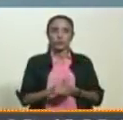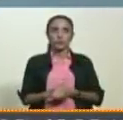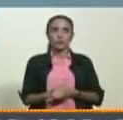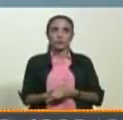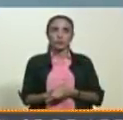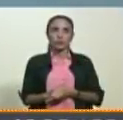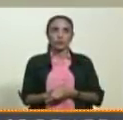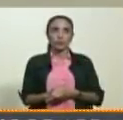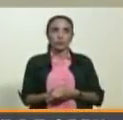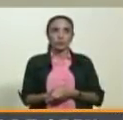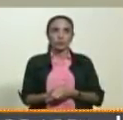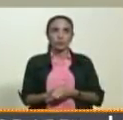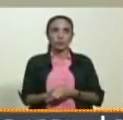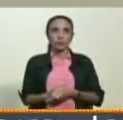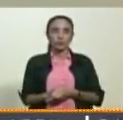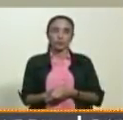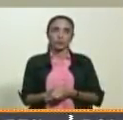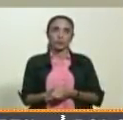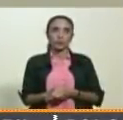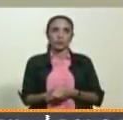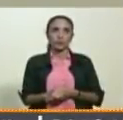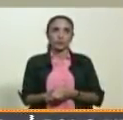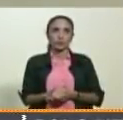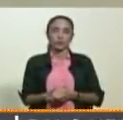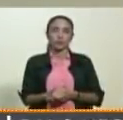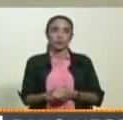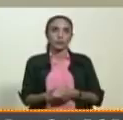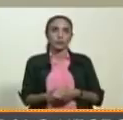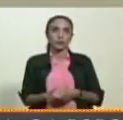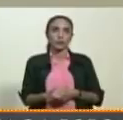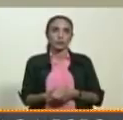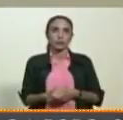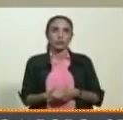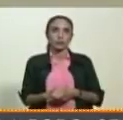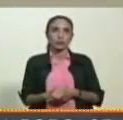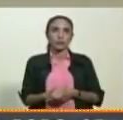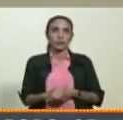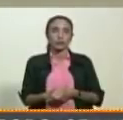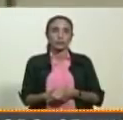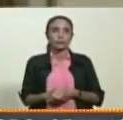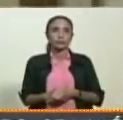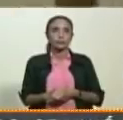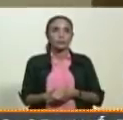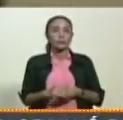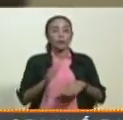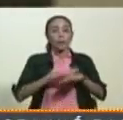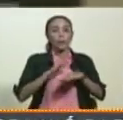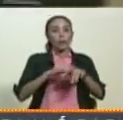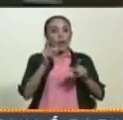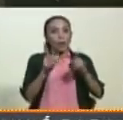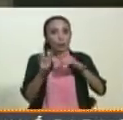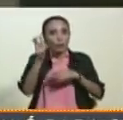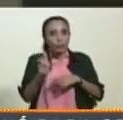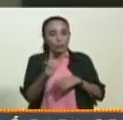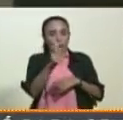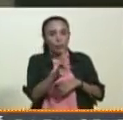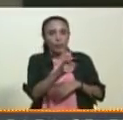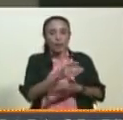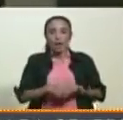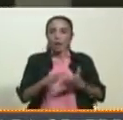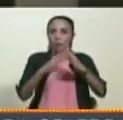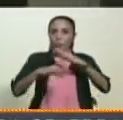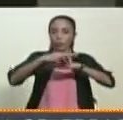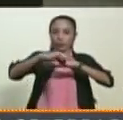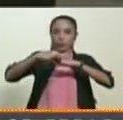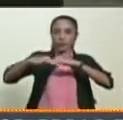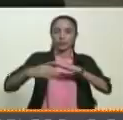Sur, que en este momento están colapsadas por la cantidad de gente que se recoge de todos los municipios y se